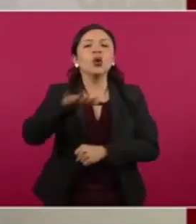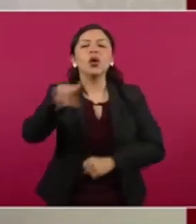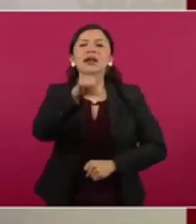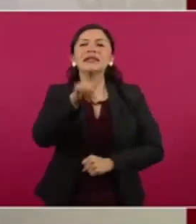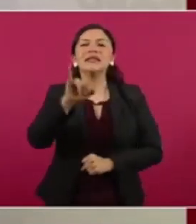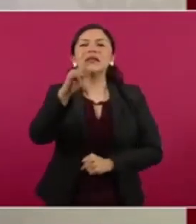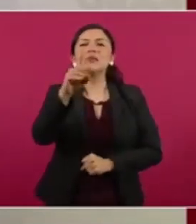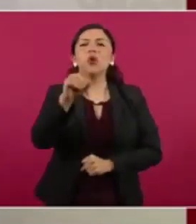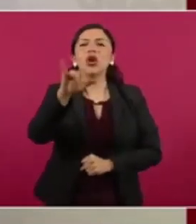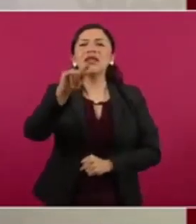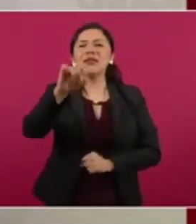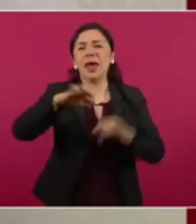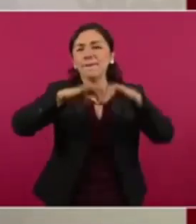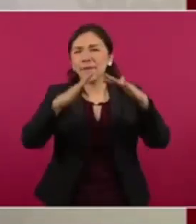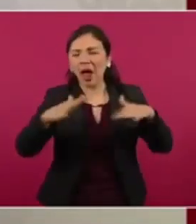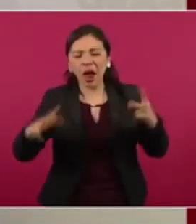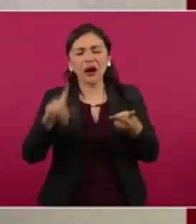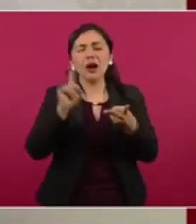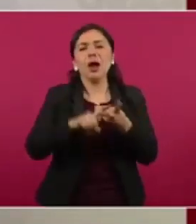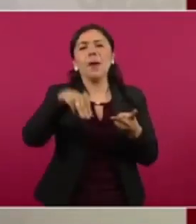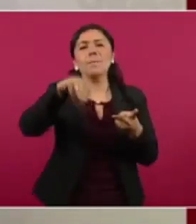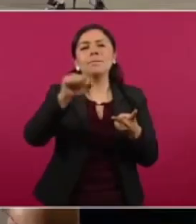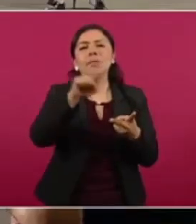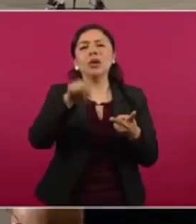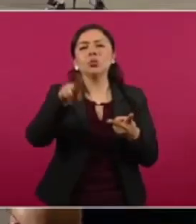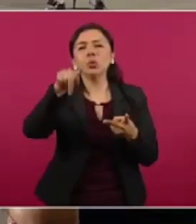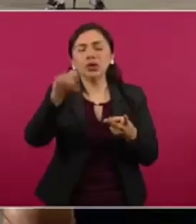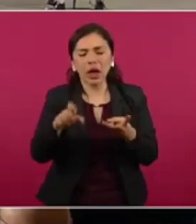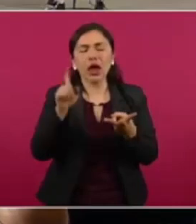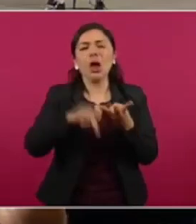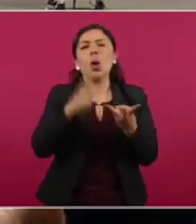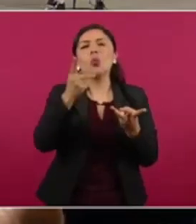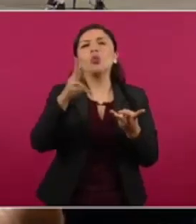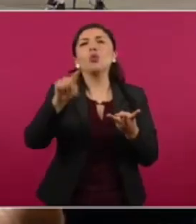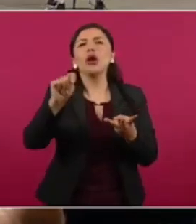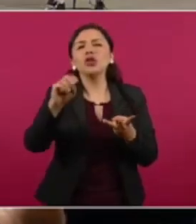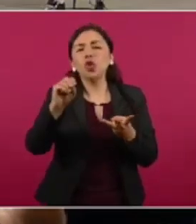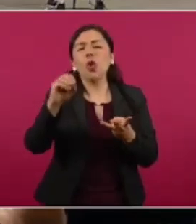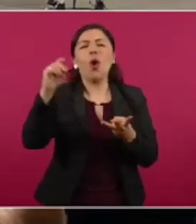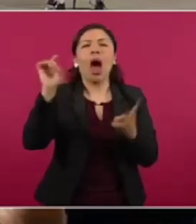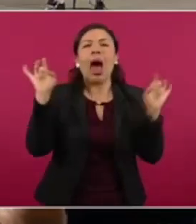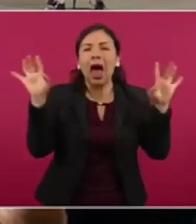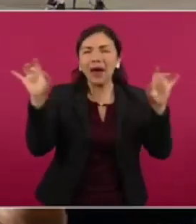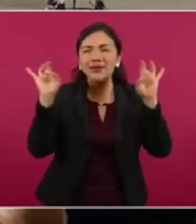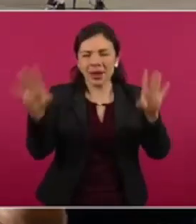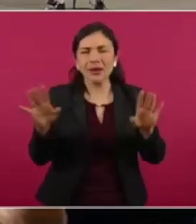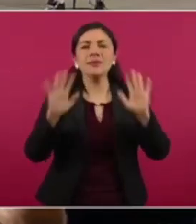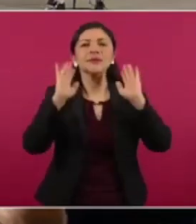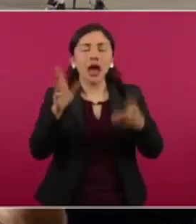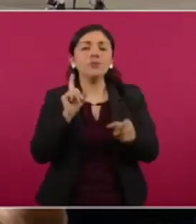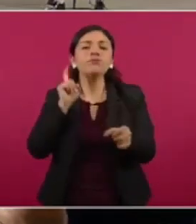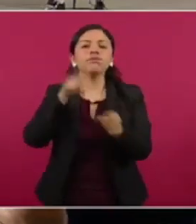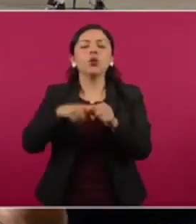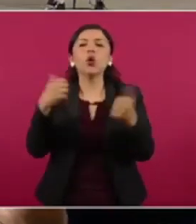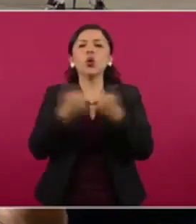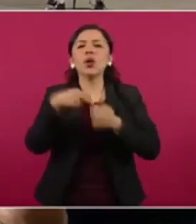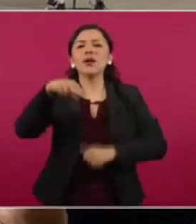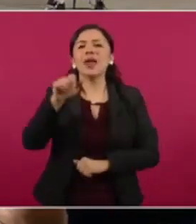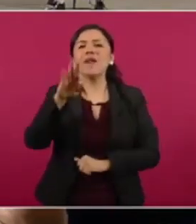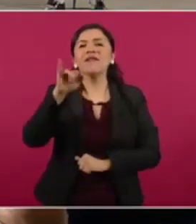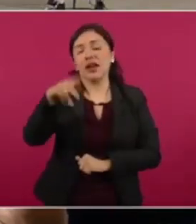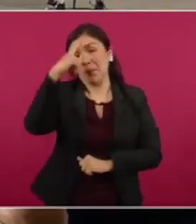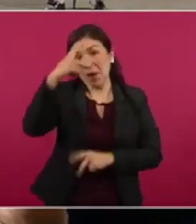Zipolite, de Mazunte, de San Agustinillo y Puerto Ángel. Ya se estableció con NAFIN una serie de créditos